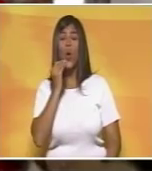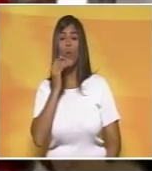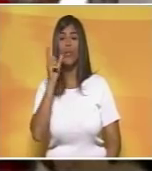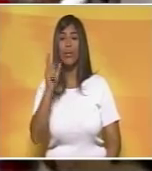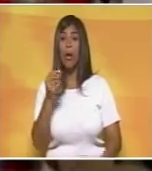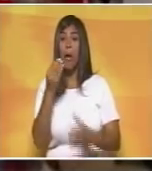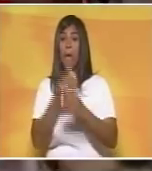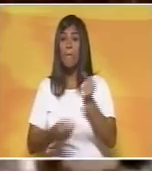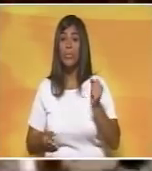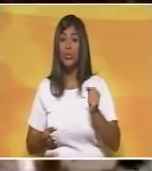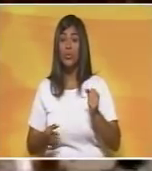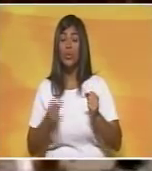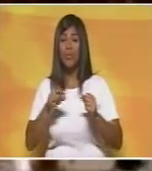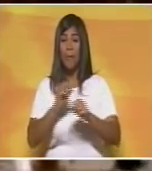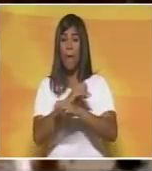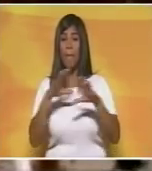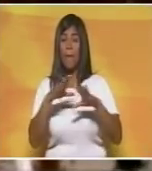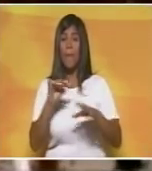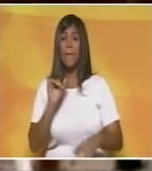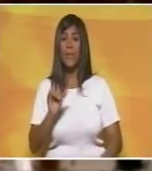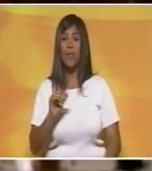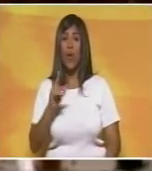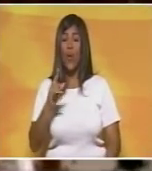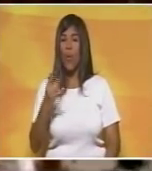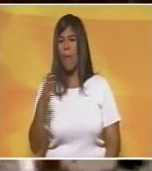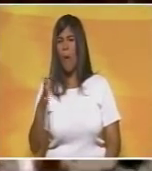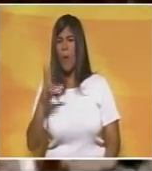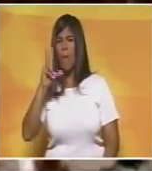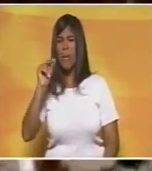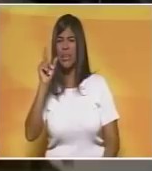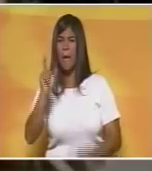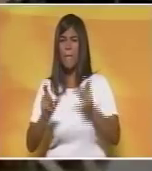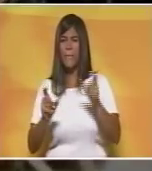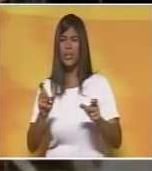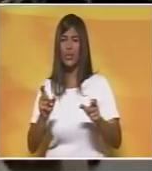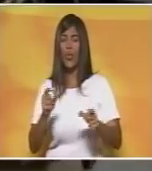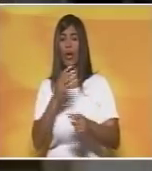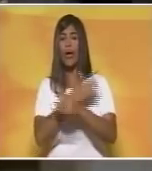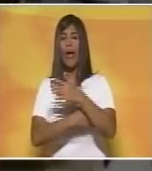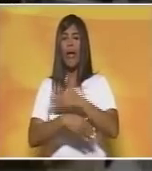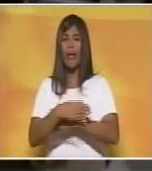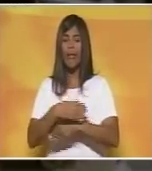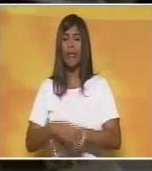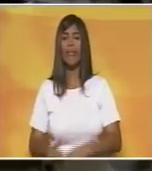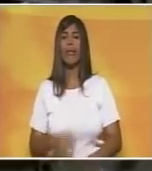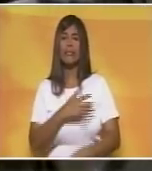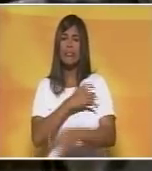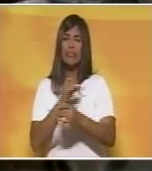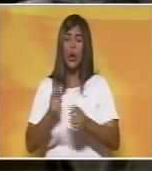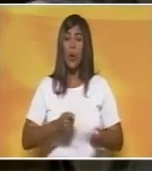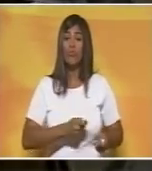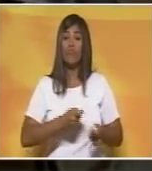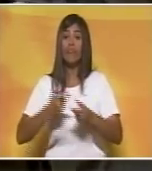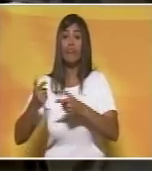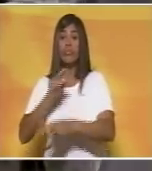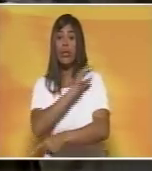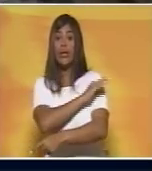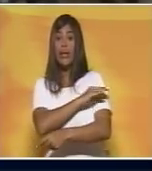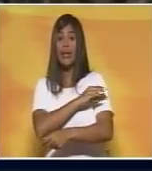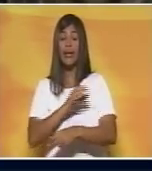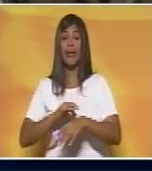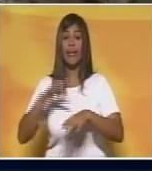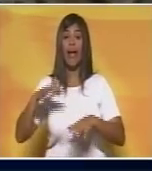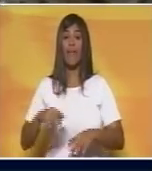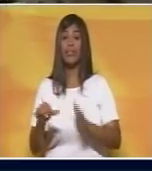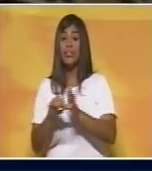como desaparecida durante la explosión, donde una veintena de personas resultaron con lesiones siendo trasladados a las clínicas de